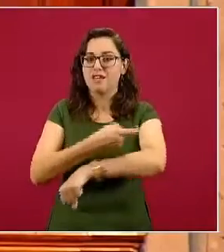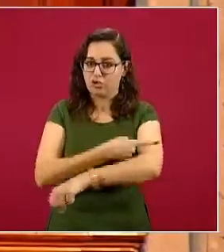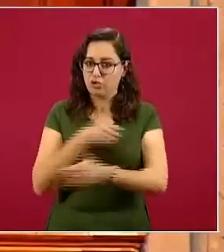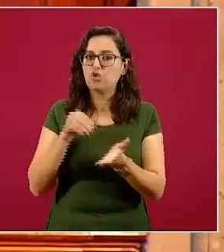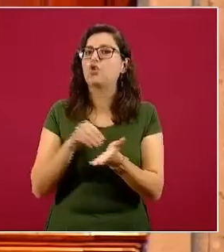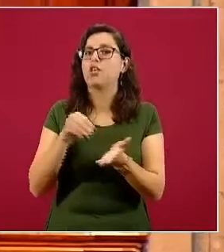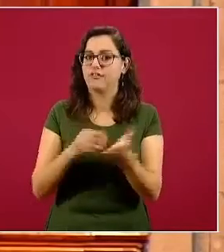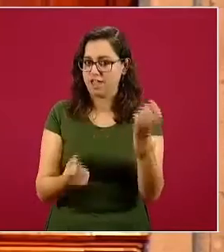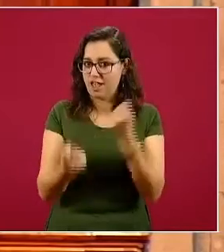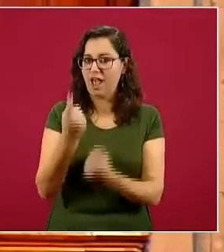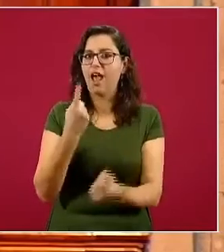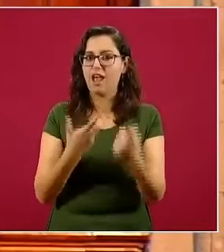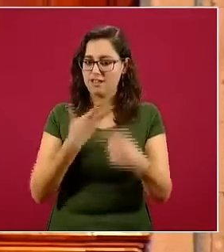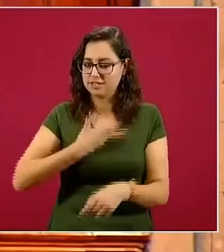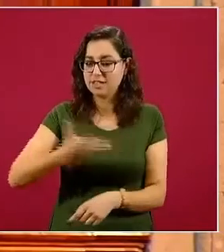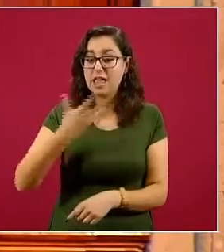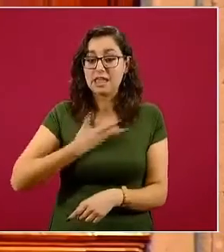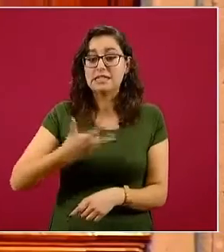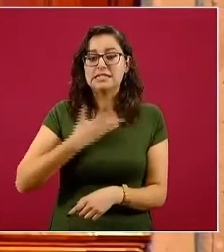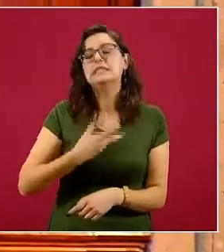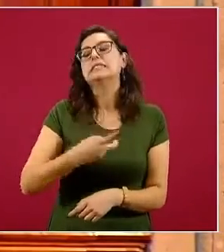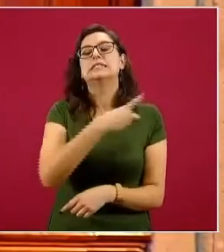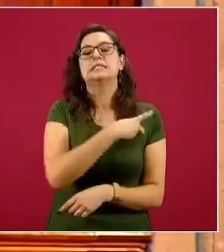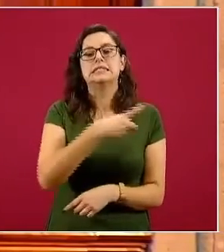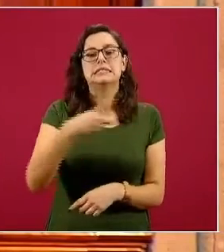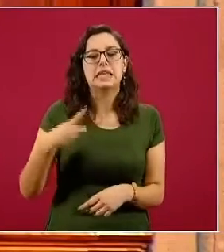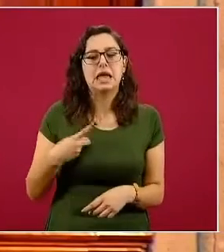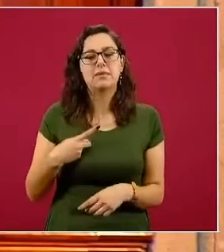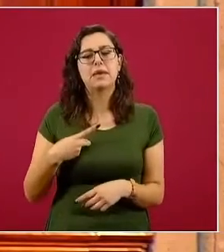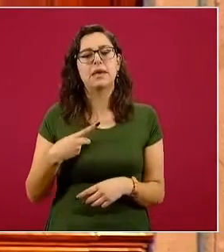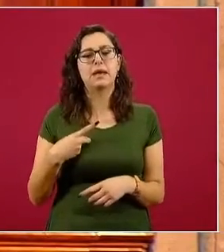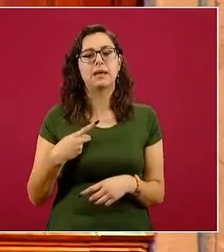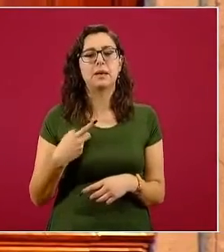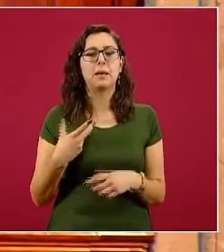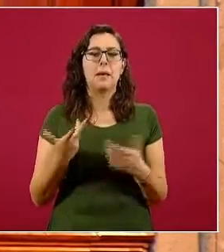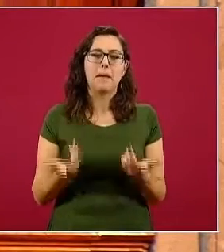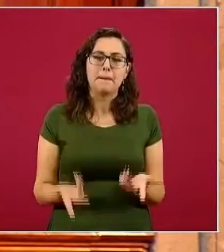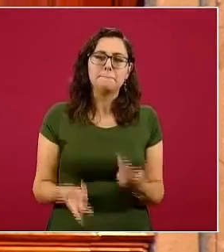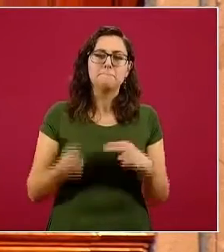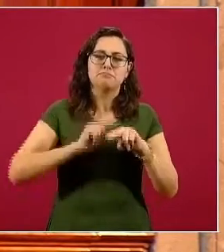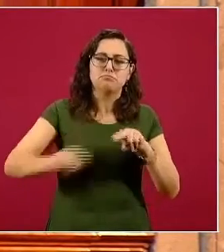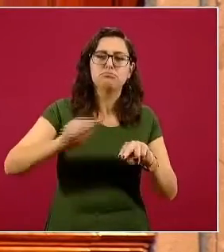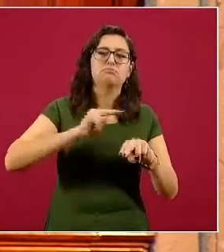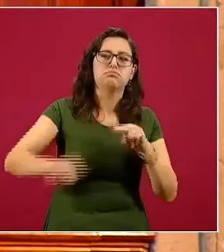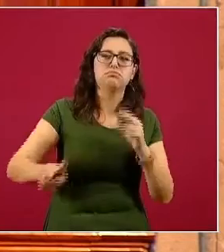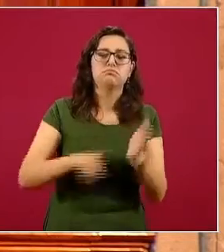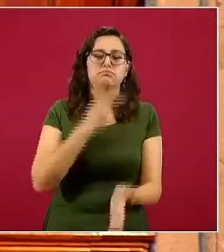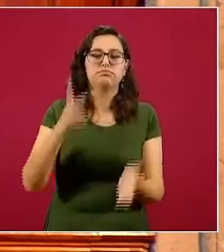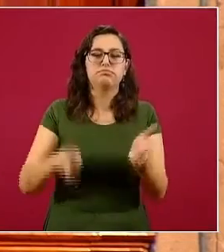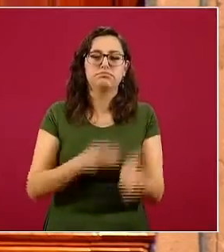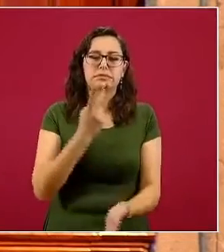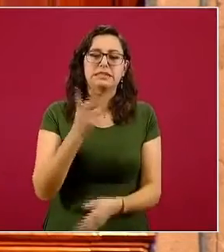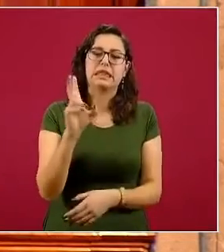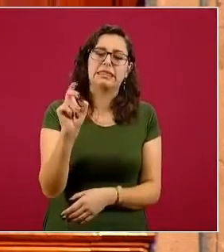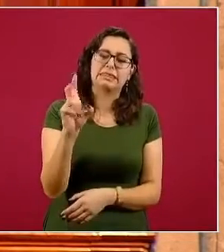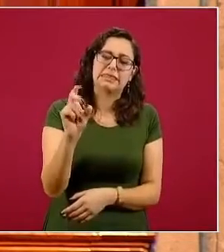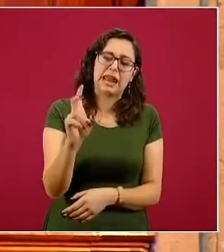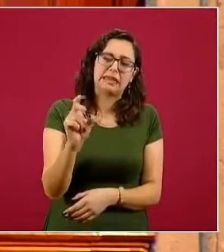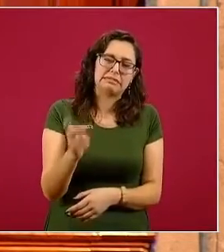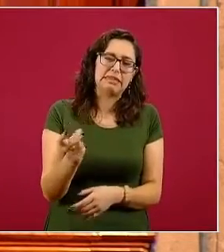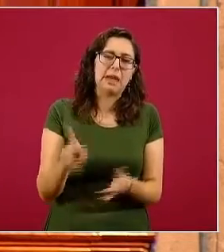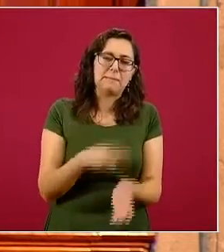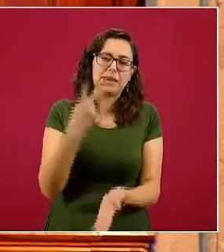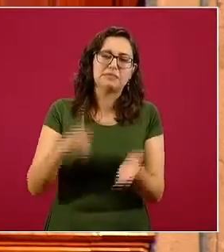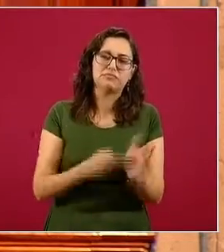Entonces se necesita de tener como unas 30 a 25 eyaculaciones o 3 meses